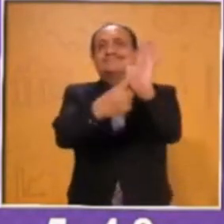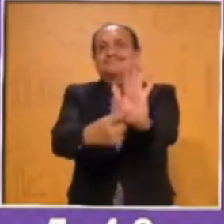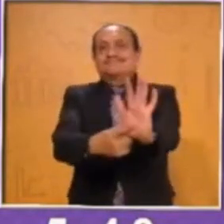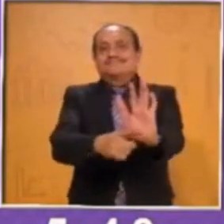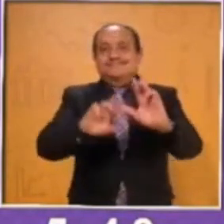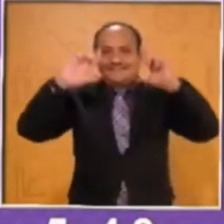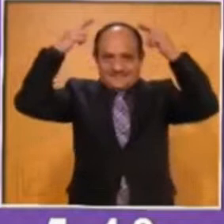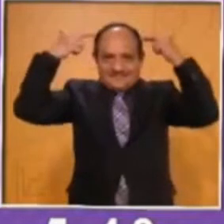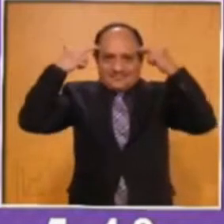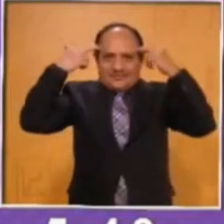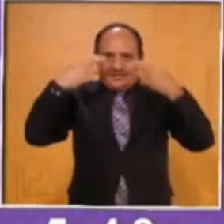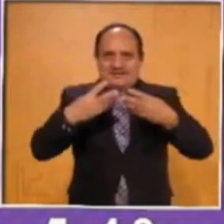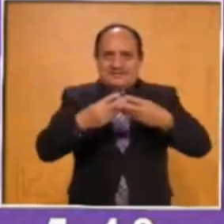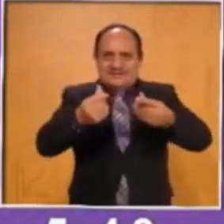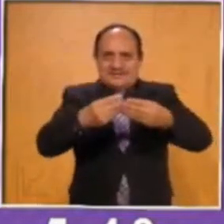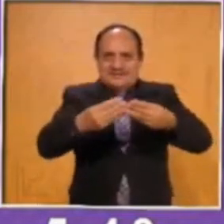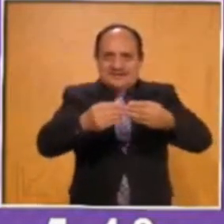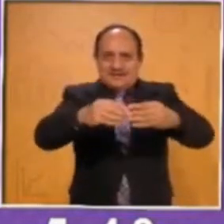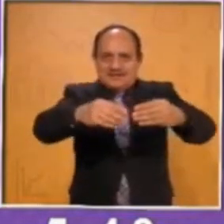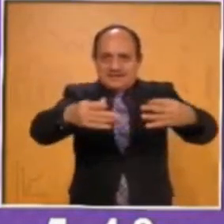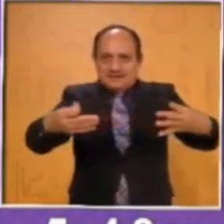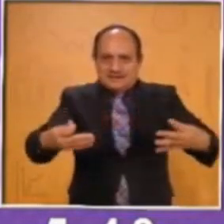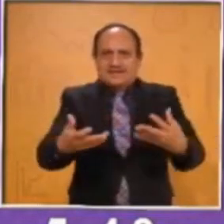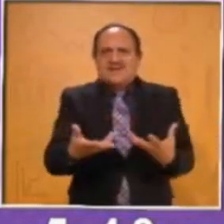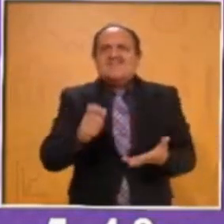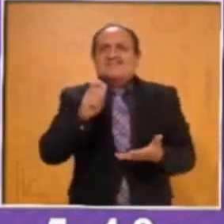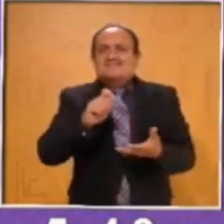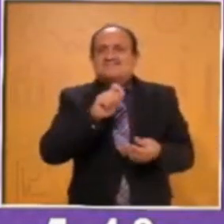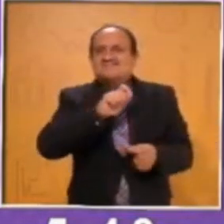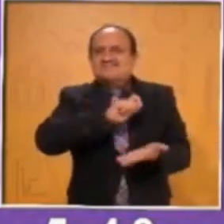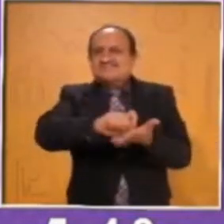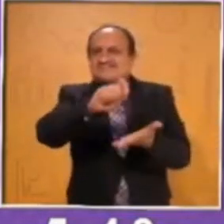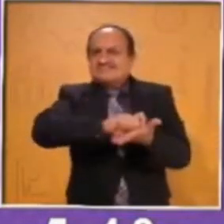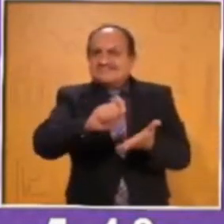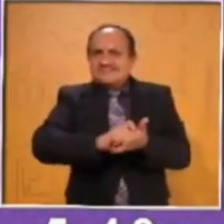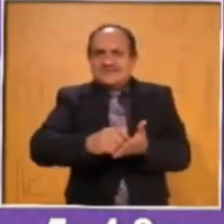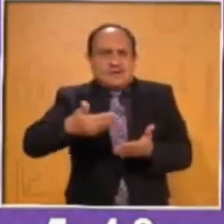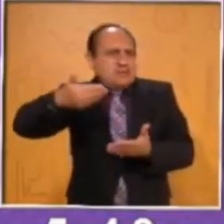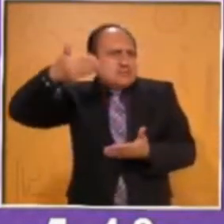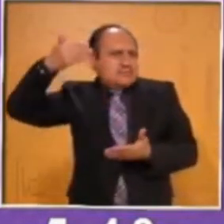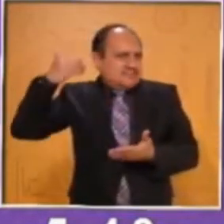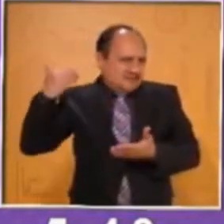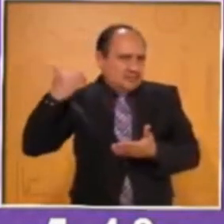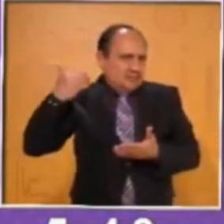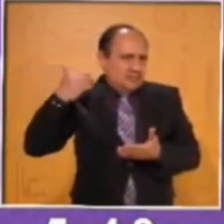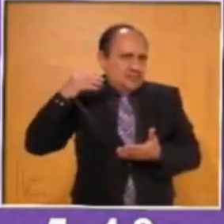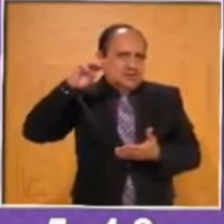Reyes de la Arena. ¿Quién lo escribió antes de que George R.R. Martin